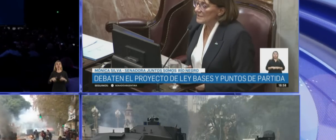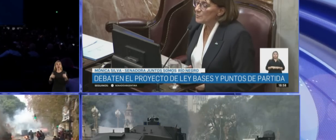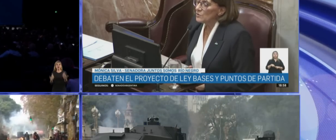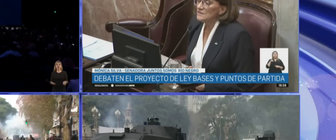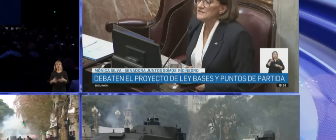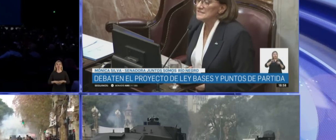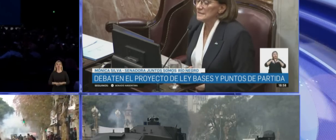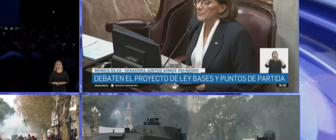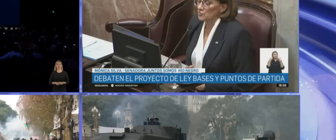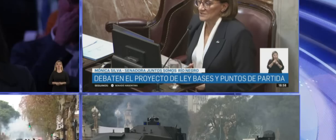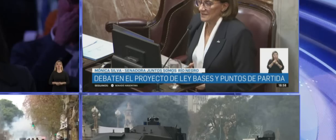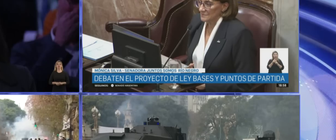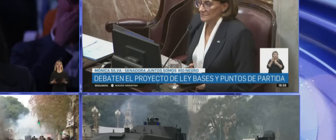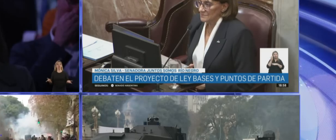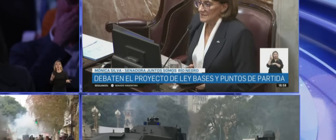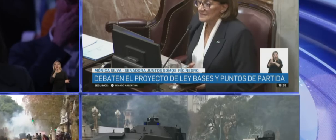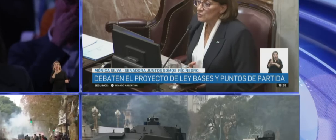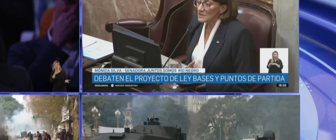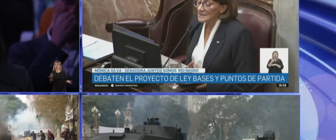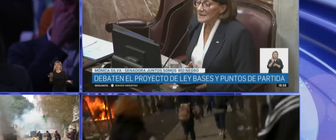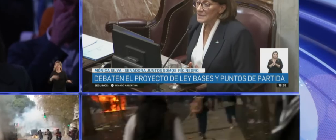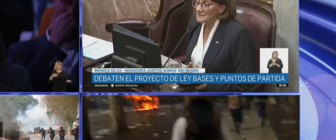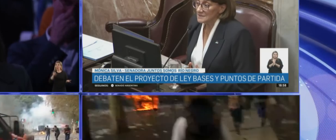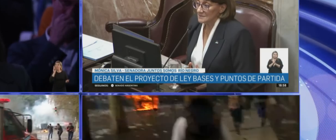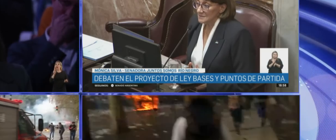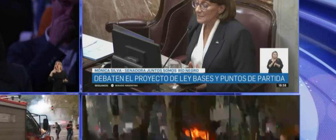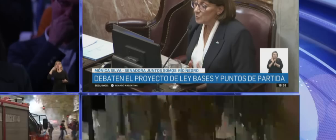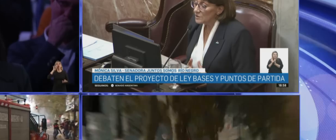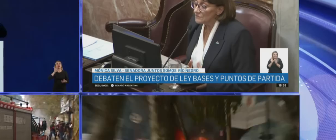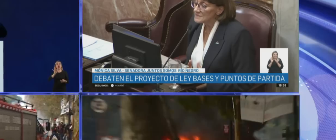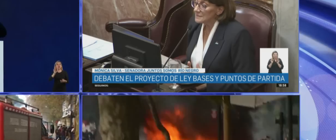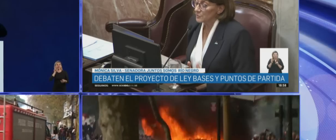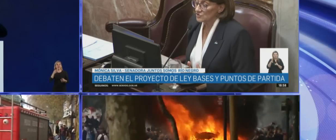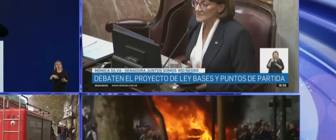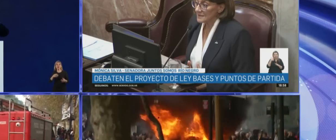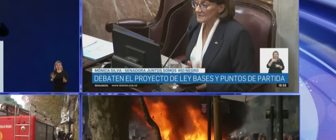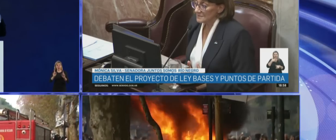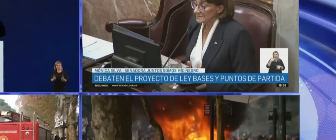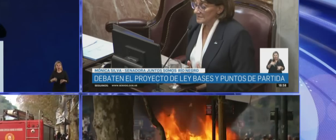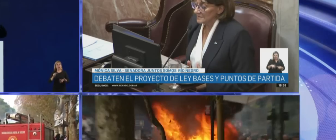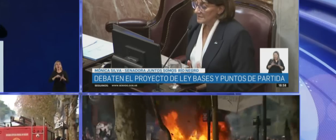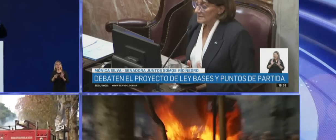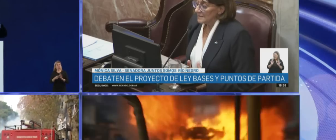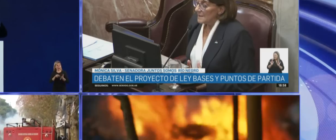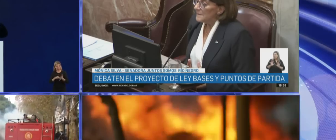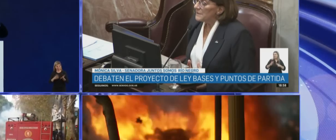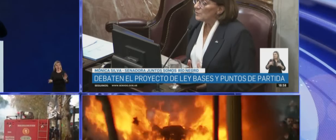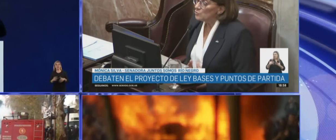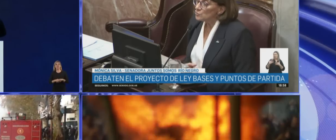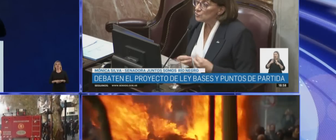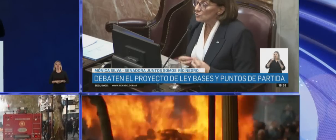Entonces, me parece que habría que estar mirando la núcleo. Igual, ¿saben qué? No hay problema, porque no solo vamos a